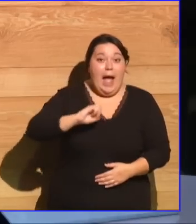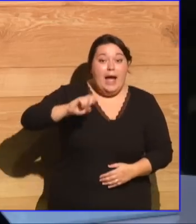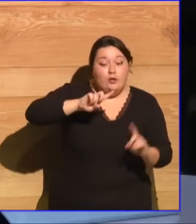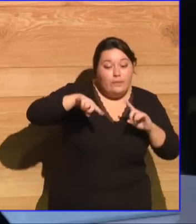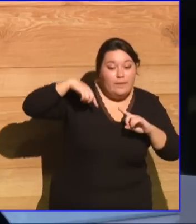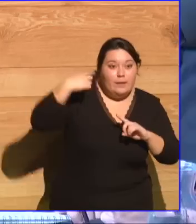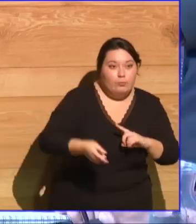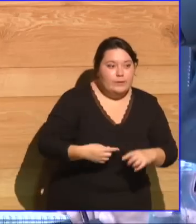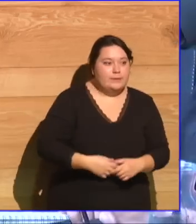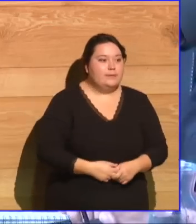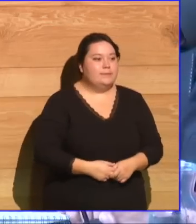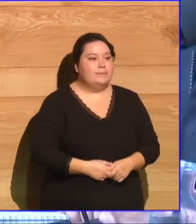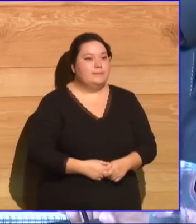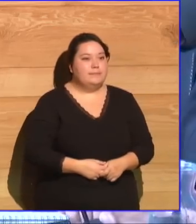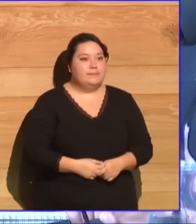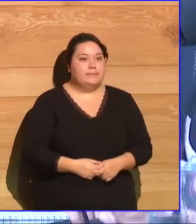cuando él